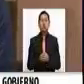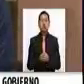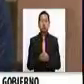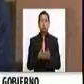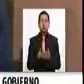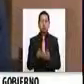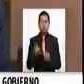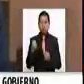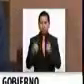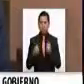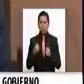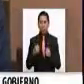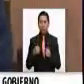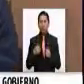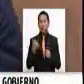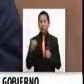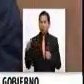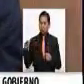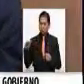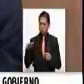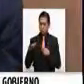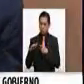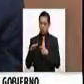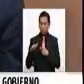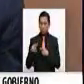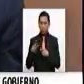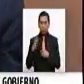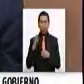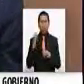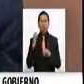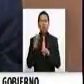y un vehículo de tipo tractocamión